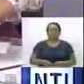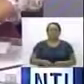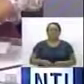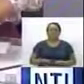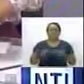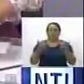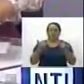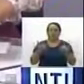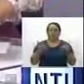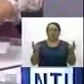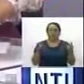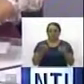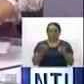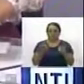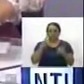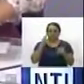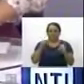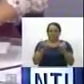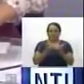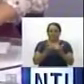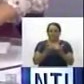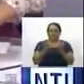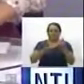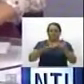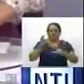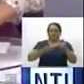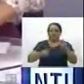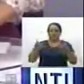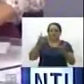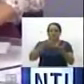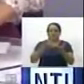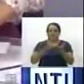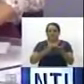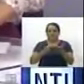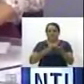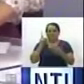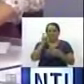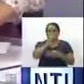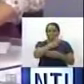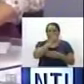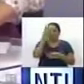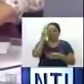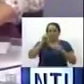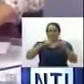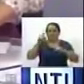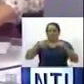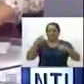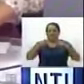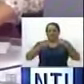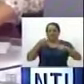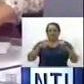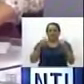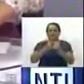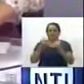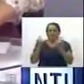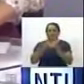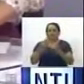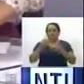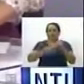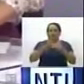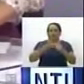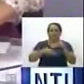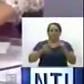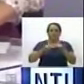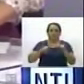El Consejo Político de Pachacútic analizó su situación, la crisis en la Asamblea Nacional y la división de sus legisladores. Sin